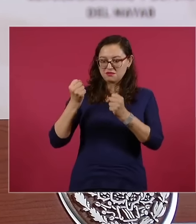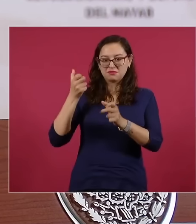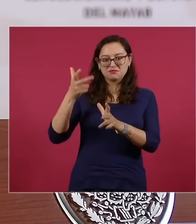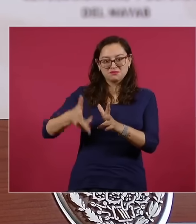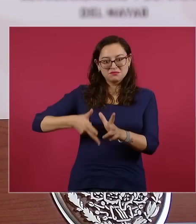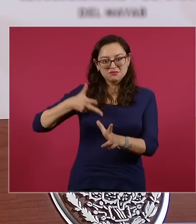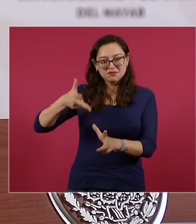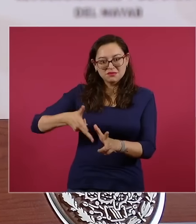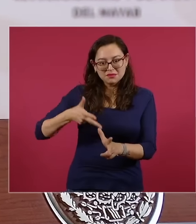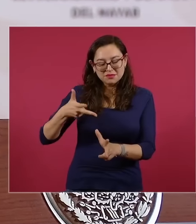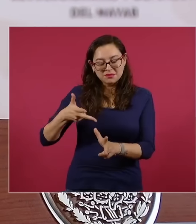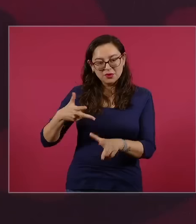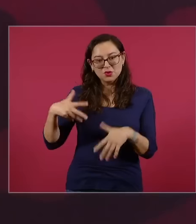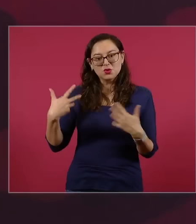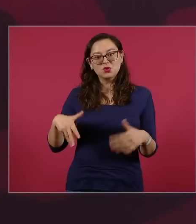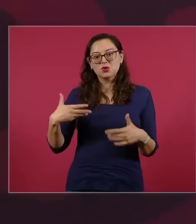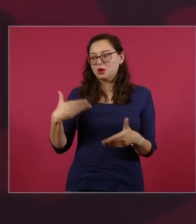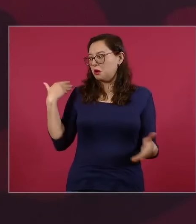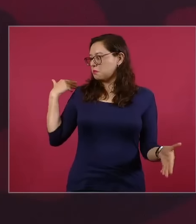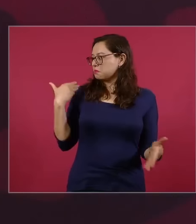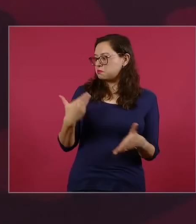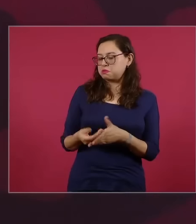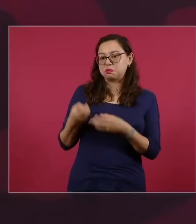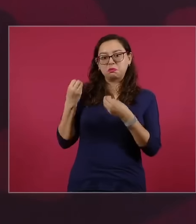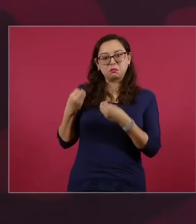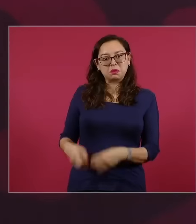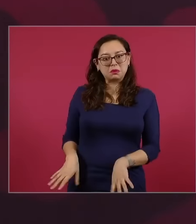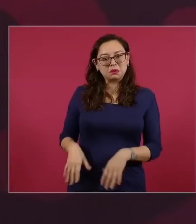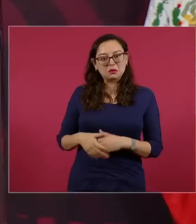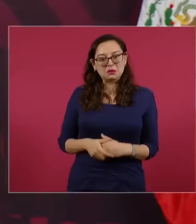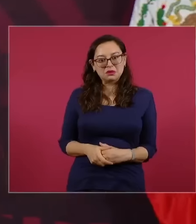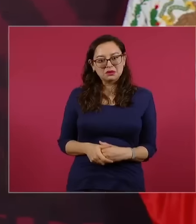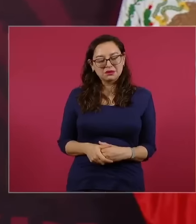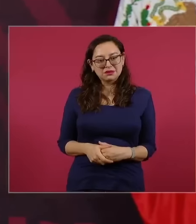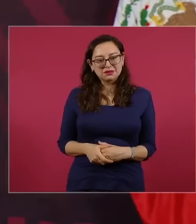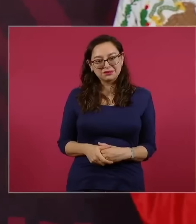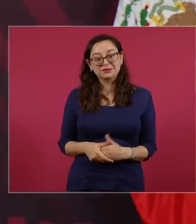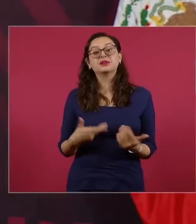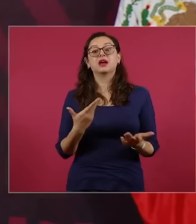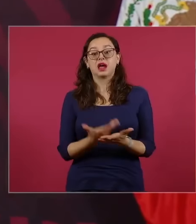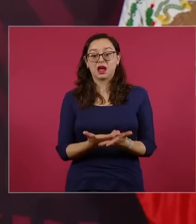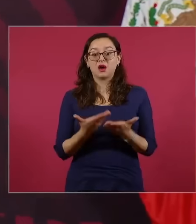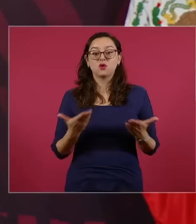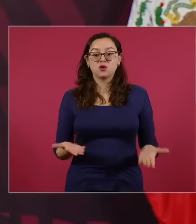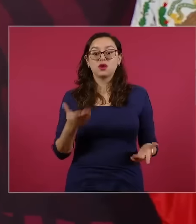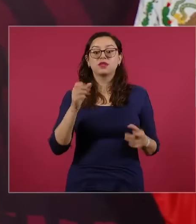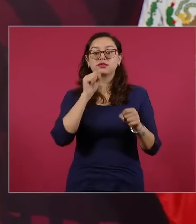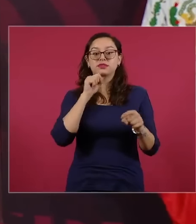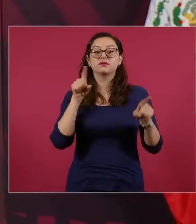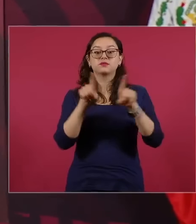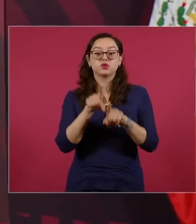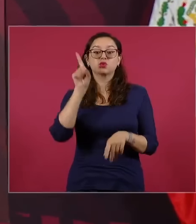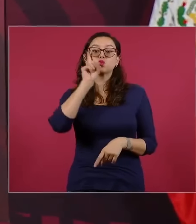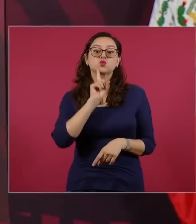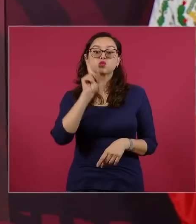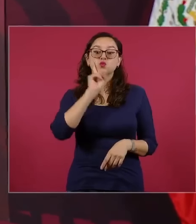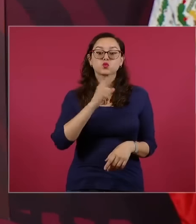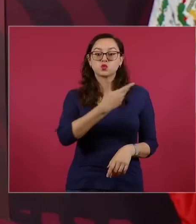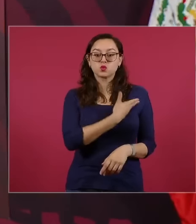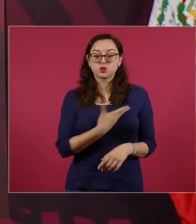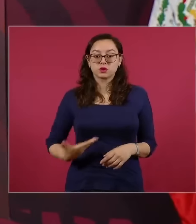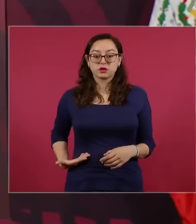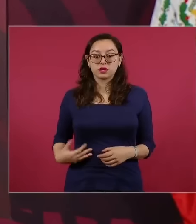tan importante. Ahora, además, la presidenta electa ya